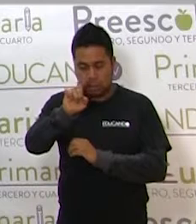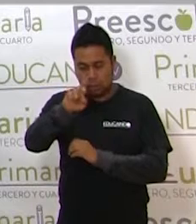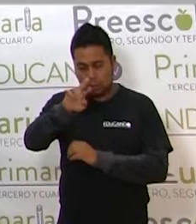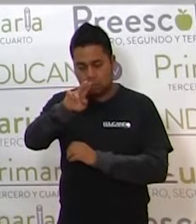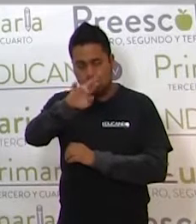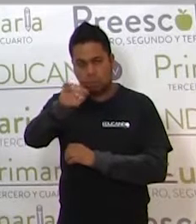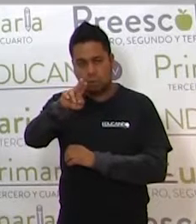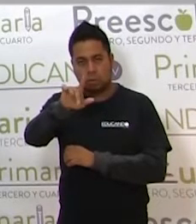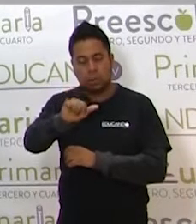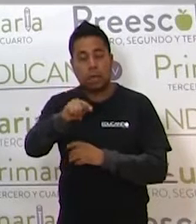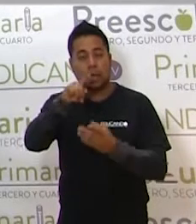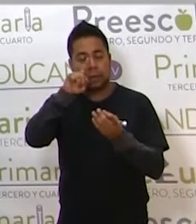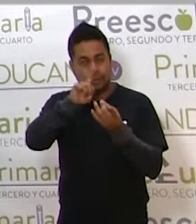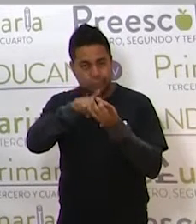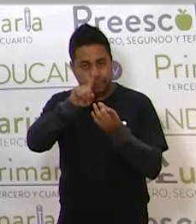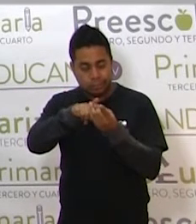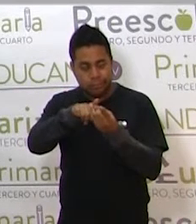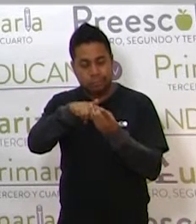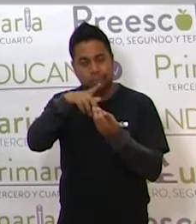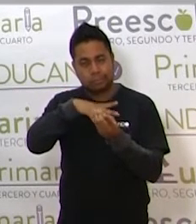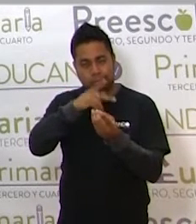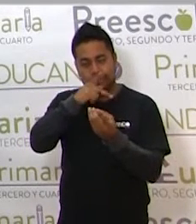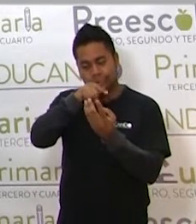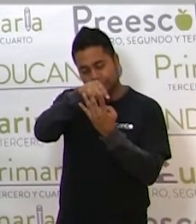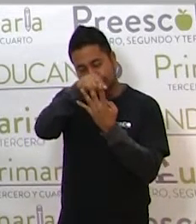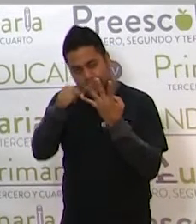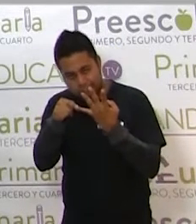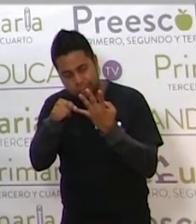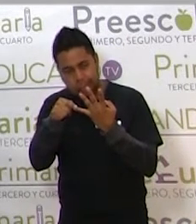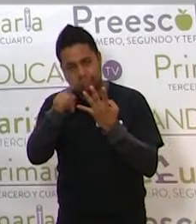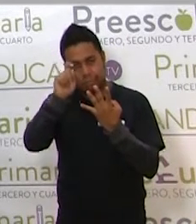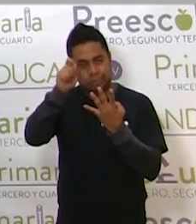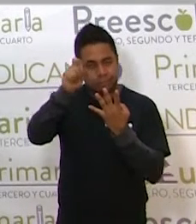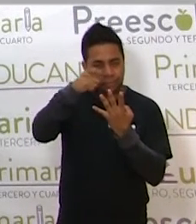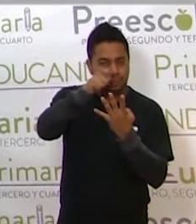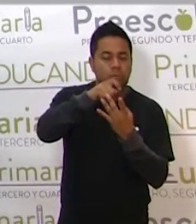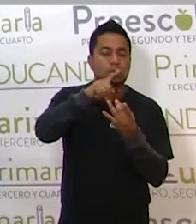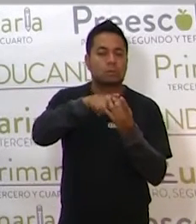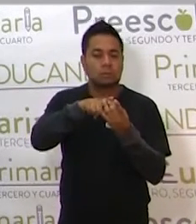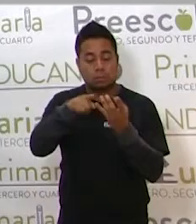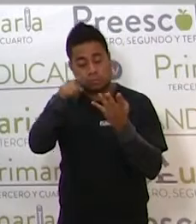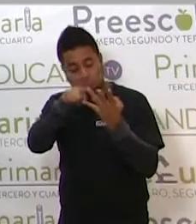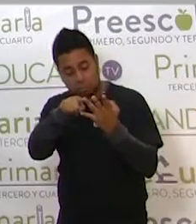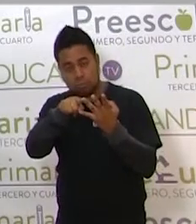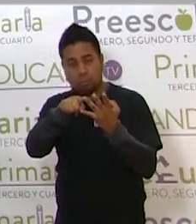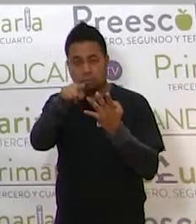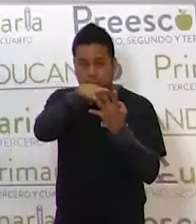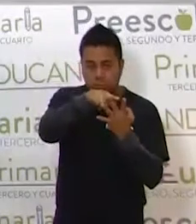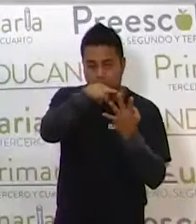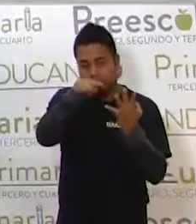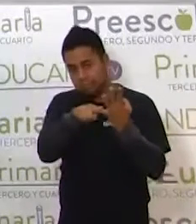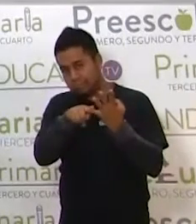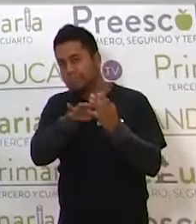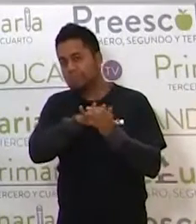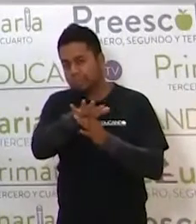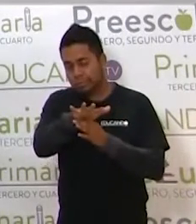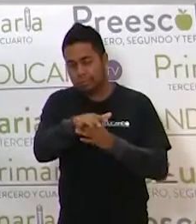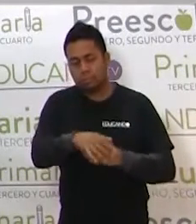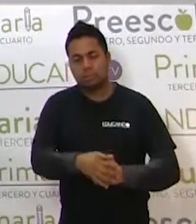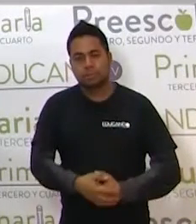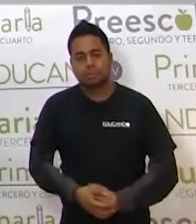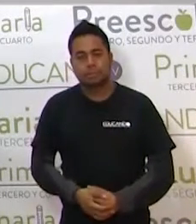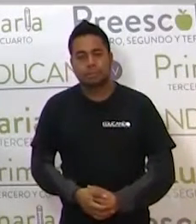en donde está ubicada está esta palabra según sus sílabas en la antepenúltima en la penúltima en la última